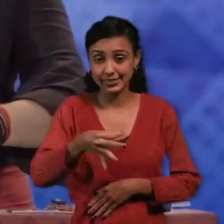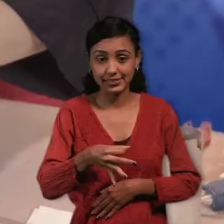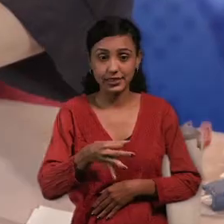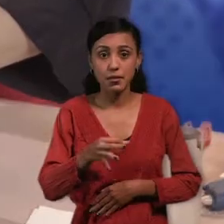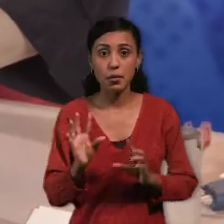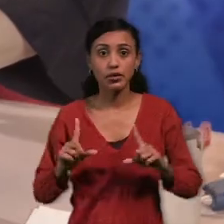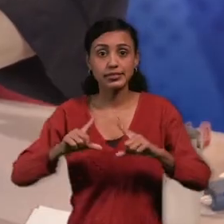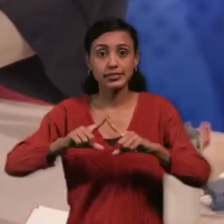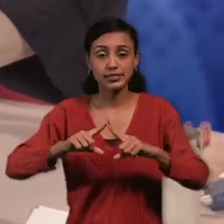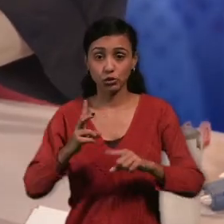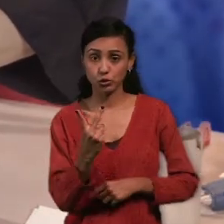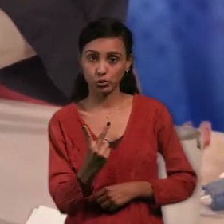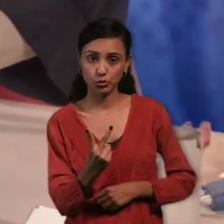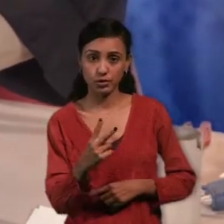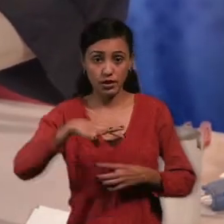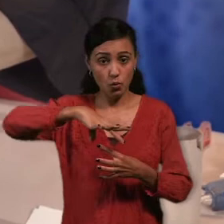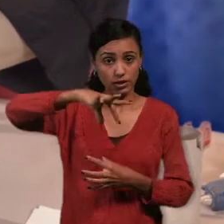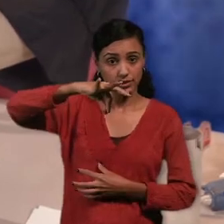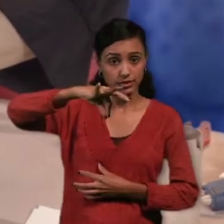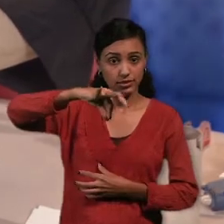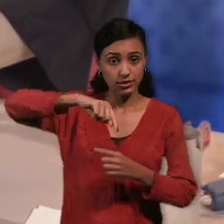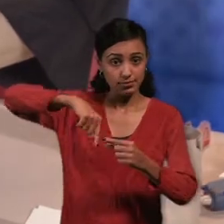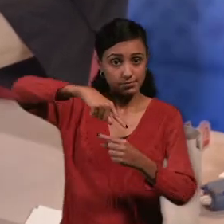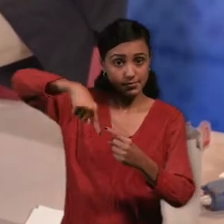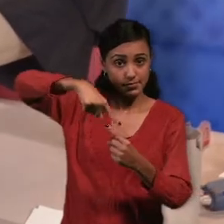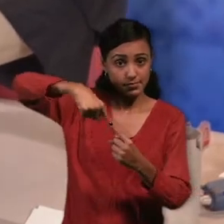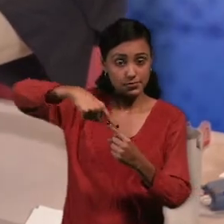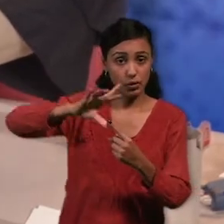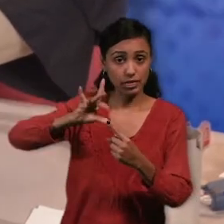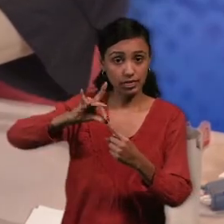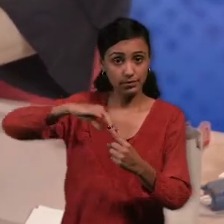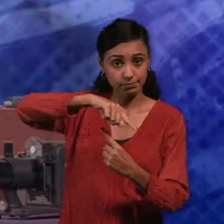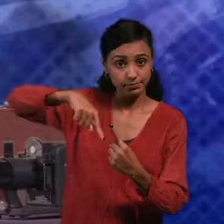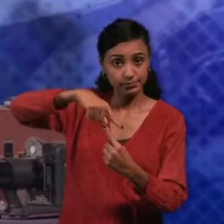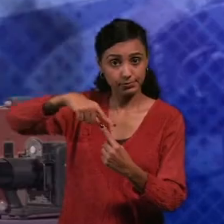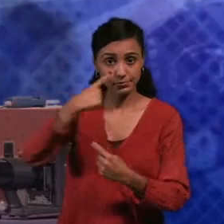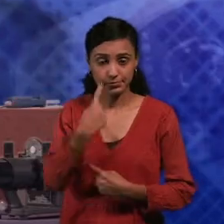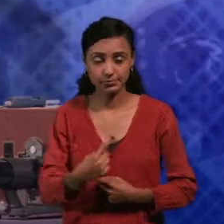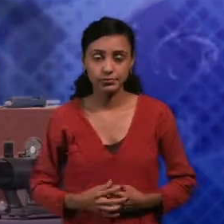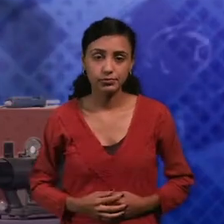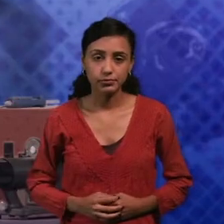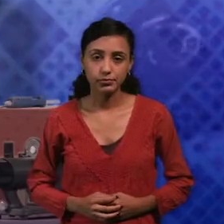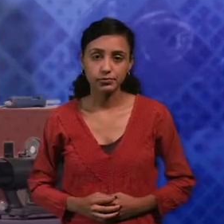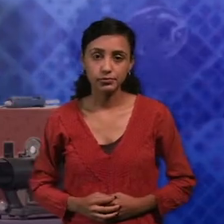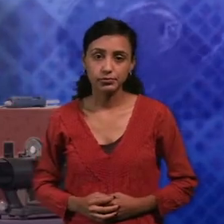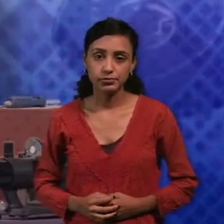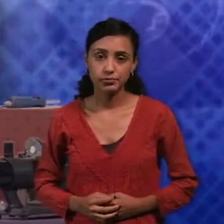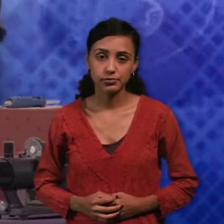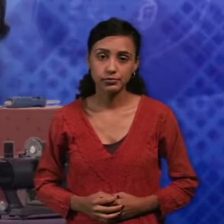estas dos. Para ello, las vamos a unir aquí arriba con un pedazo de cinta adhesiva. Y luego vamos a fijar estas dos